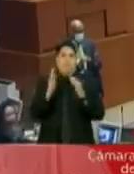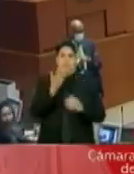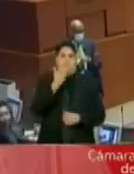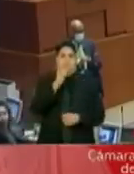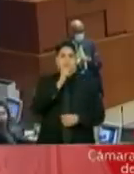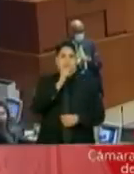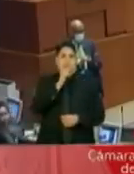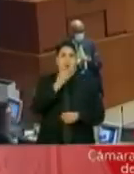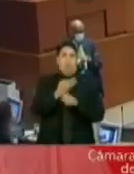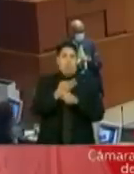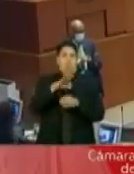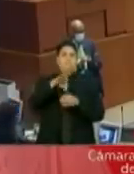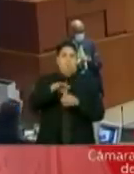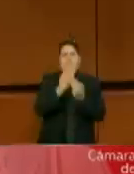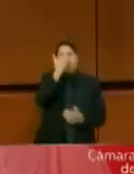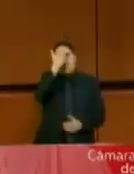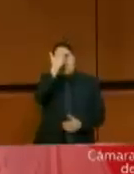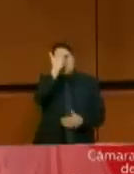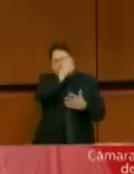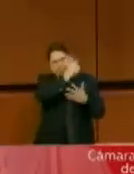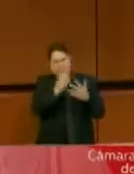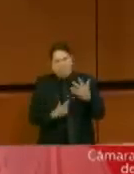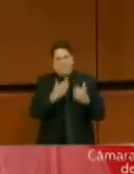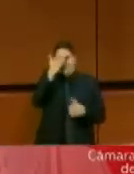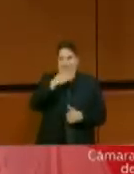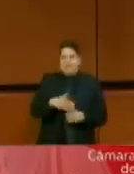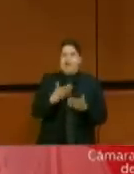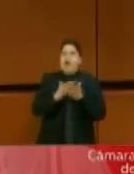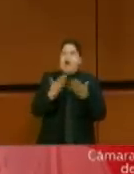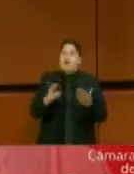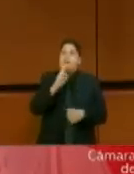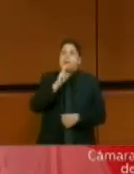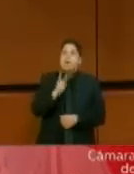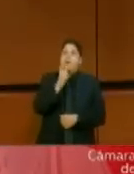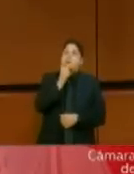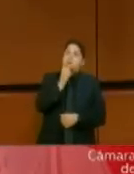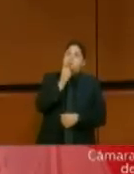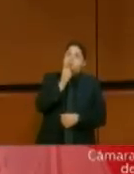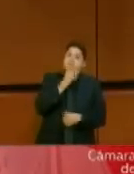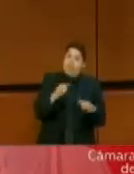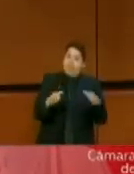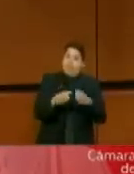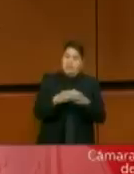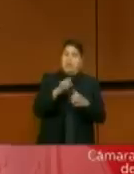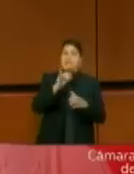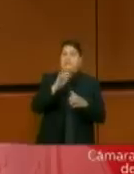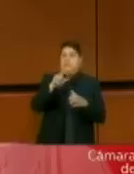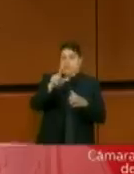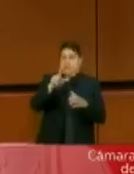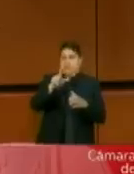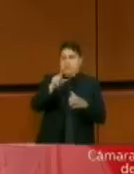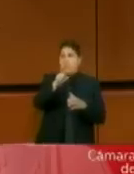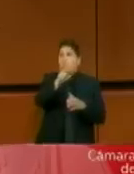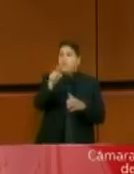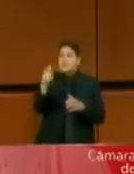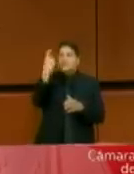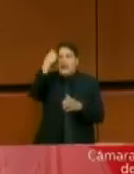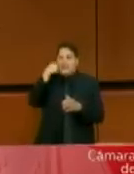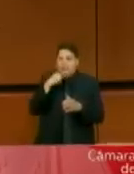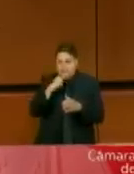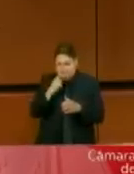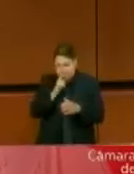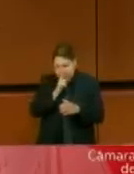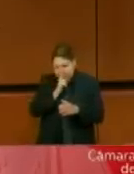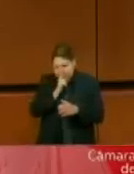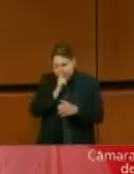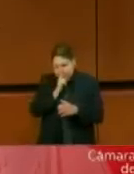del 40 para que se mantengan las guardias allí. Necesitamos simplemente que ya de una vez por todas se cumpla con la Constitución,